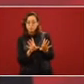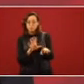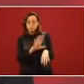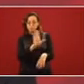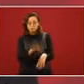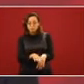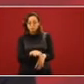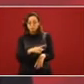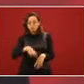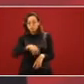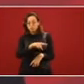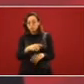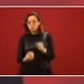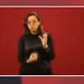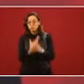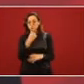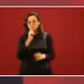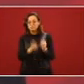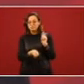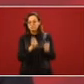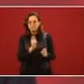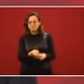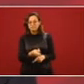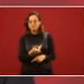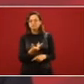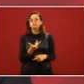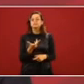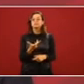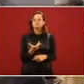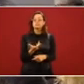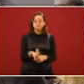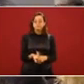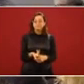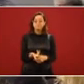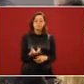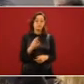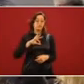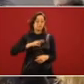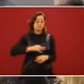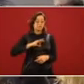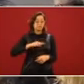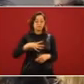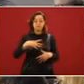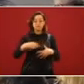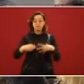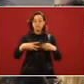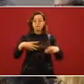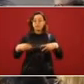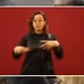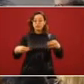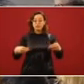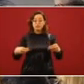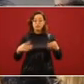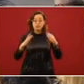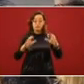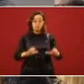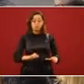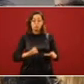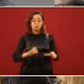nuevo conocimiento sobre este agente infeccioso. Considerando que este agente infeccioso, en términos de